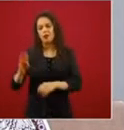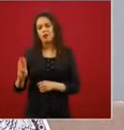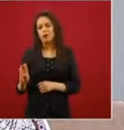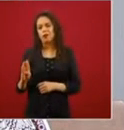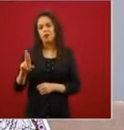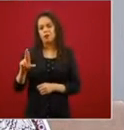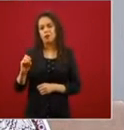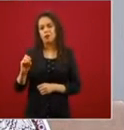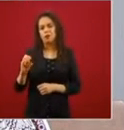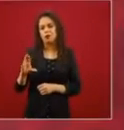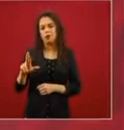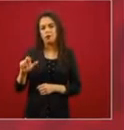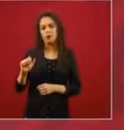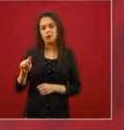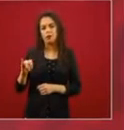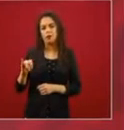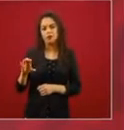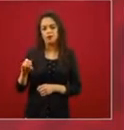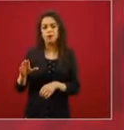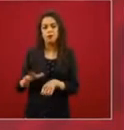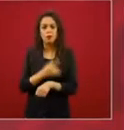porque creció muchísimo